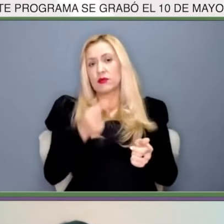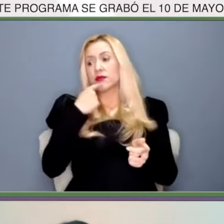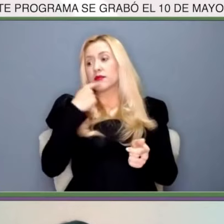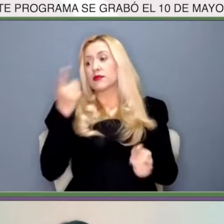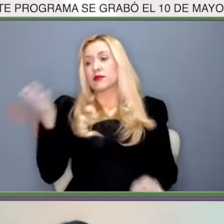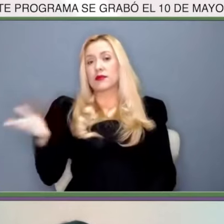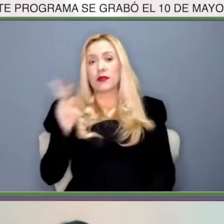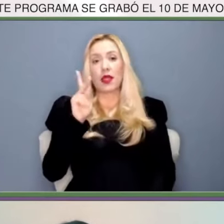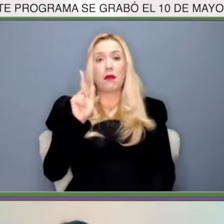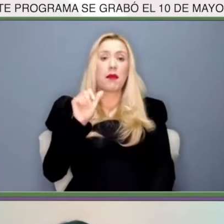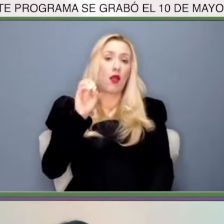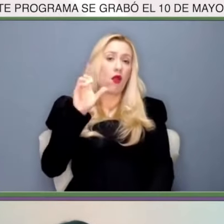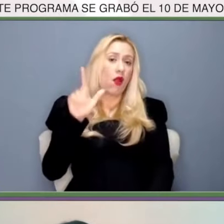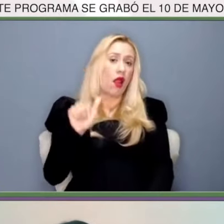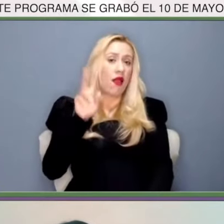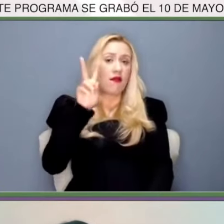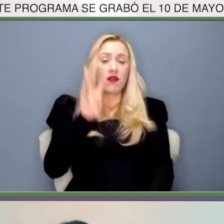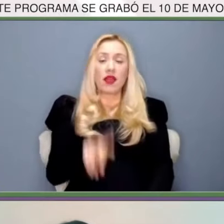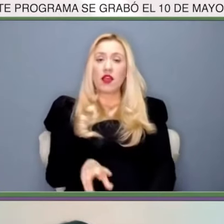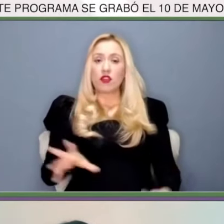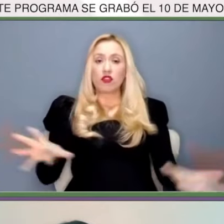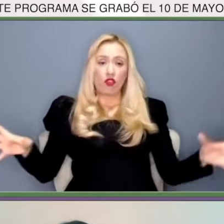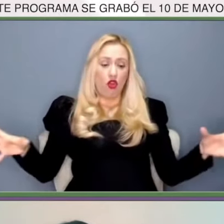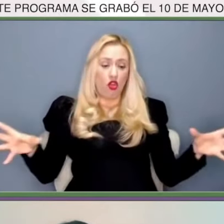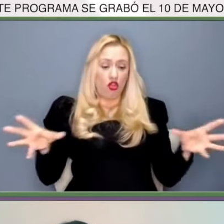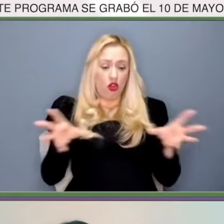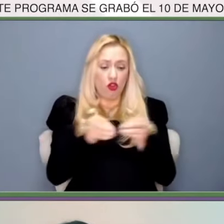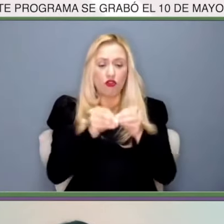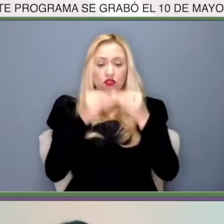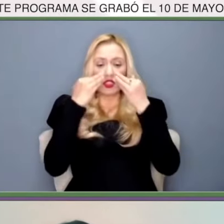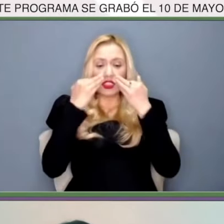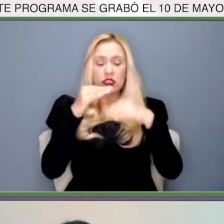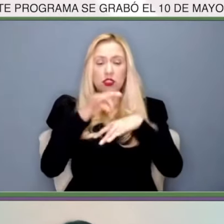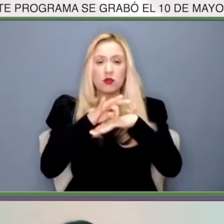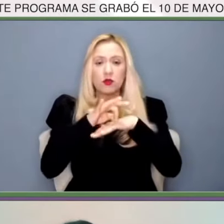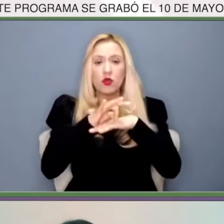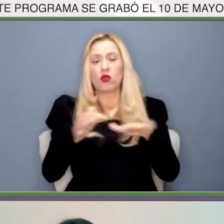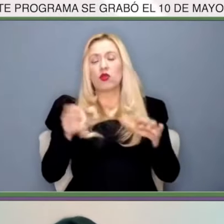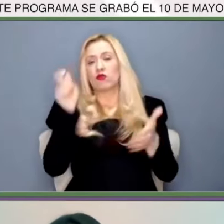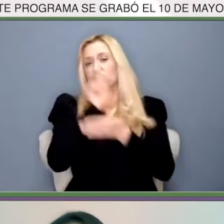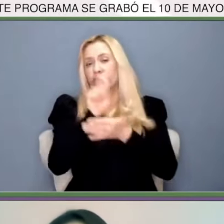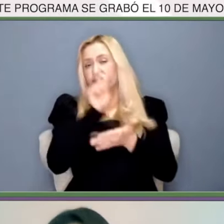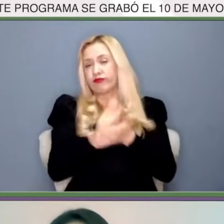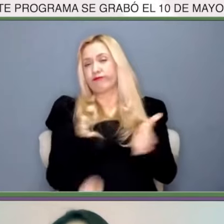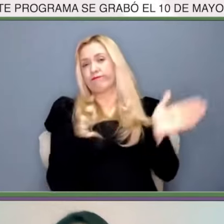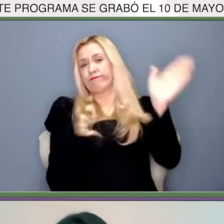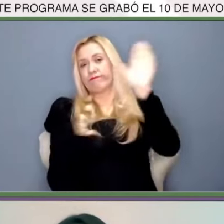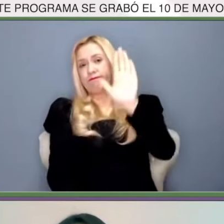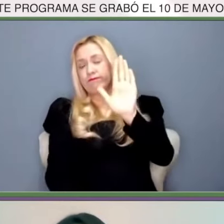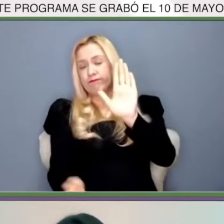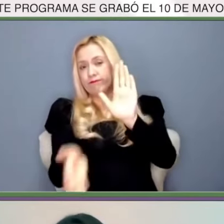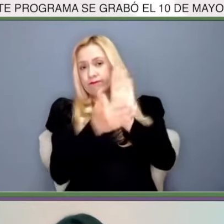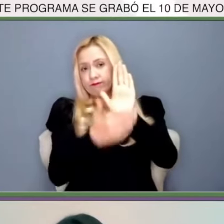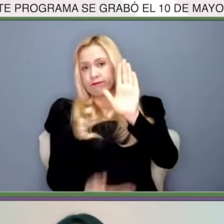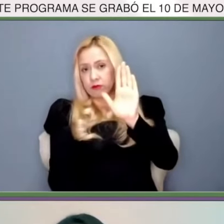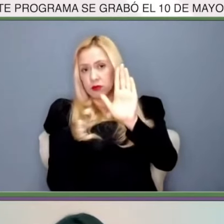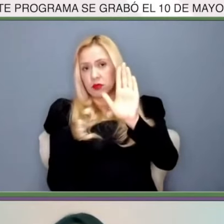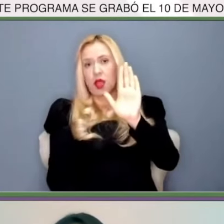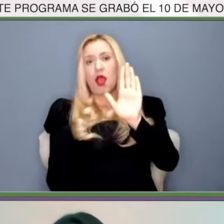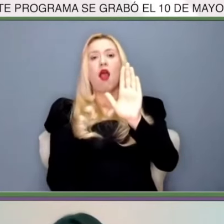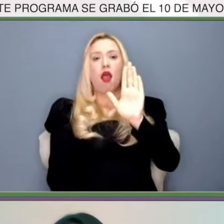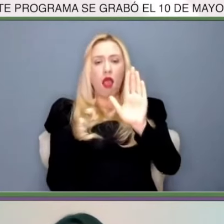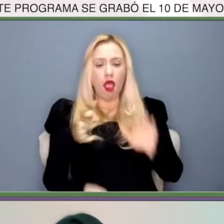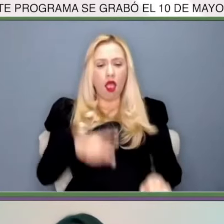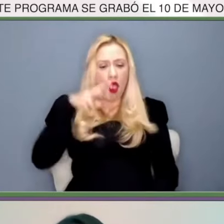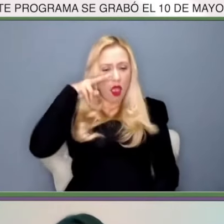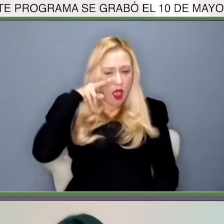Paola, yo creo que justo recoger todos estos testimonios y dejarlos por escrito nos darán un mapa